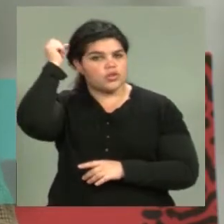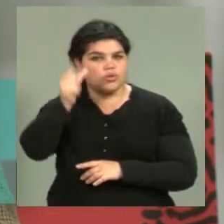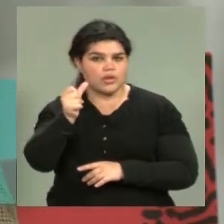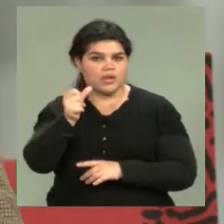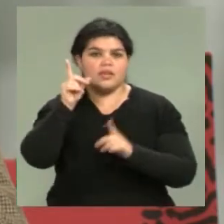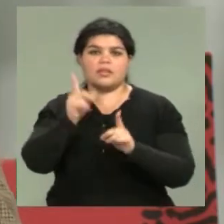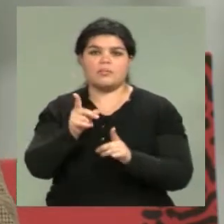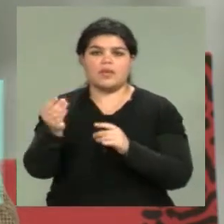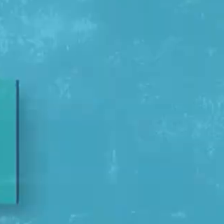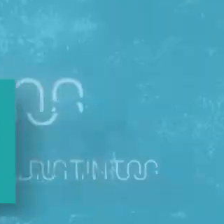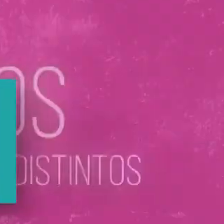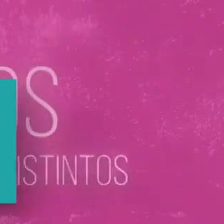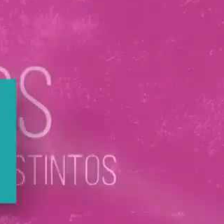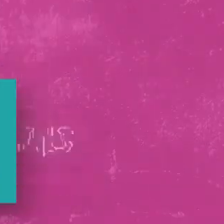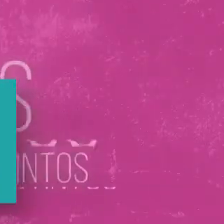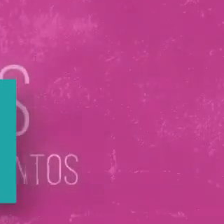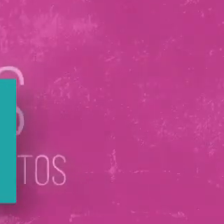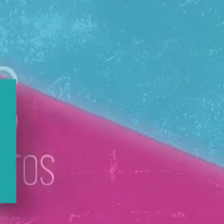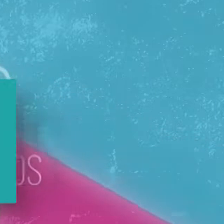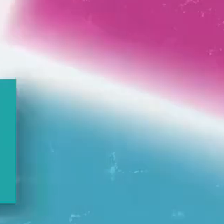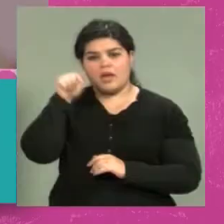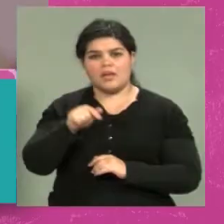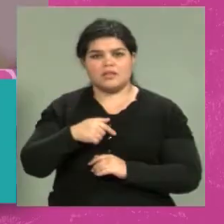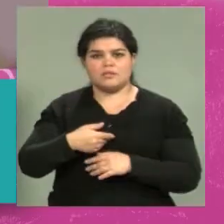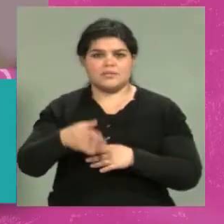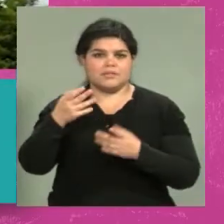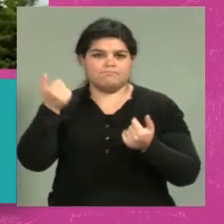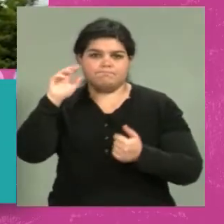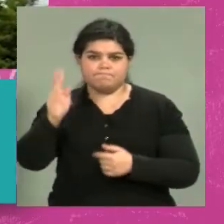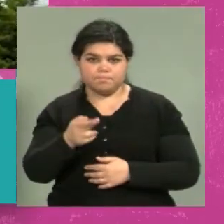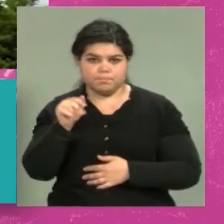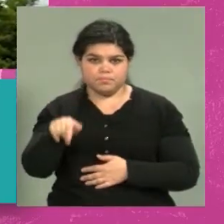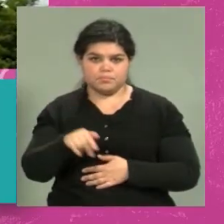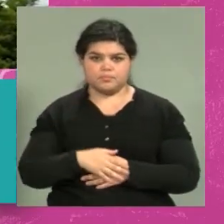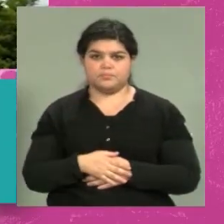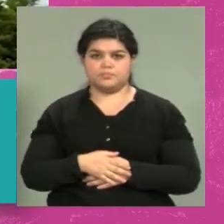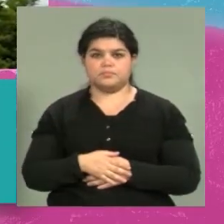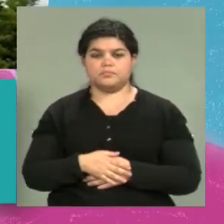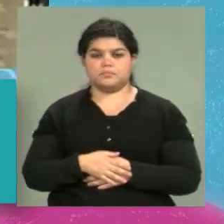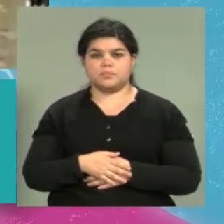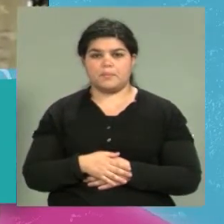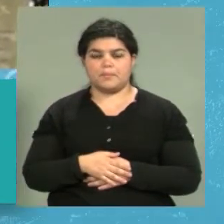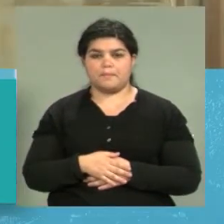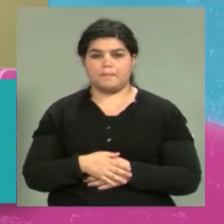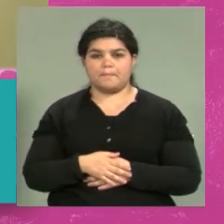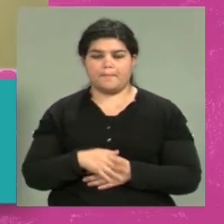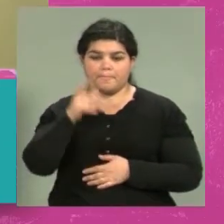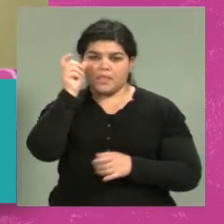por problemas cerebrales, tienen una elevada morbimortalidad. Entonces esto lo vemos a cotidiano. Y muchas personas, al margen